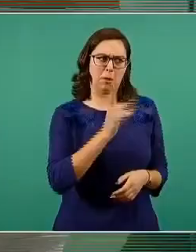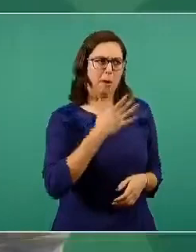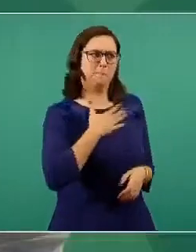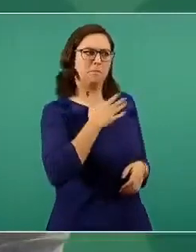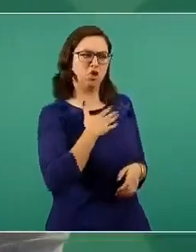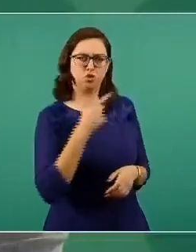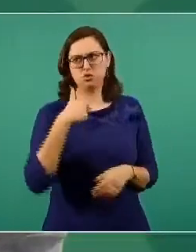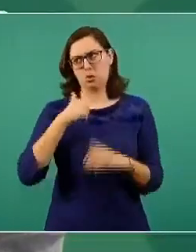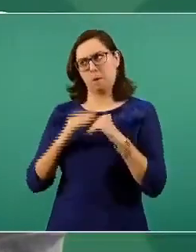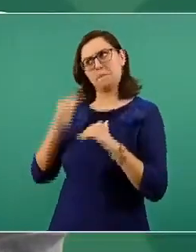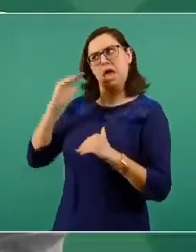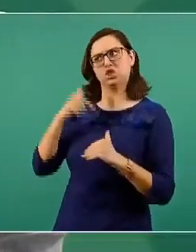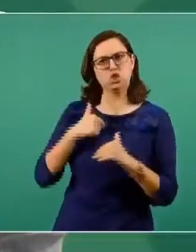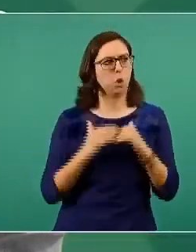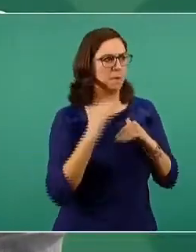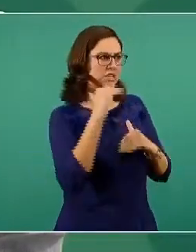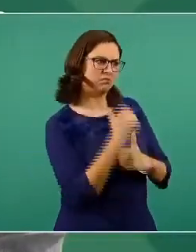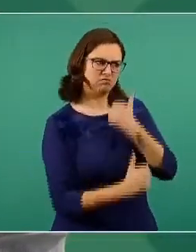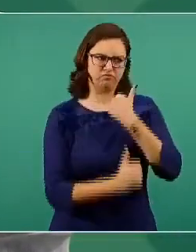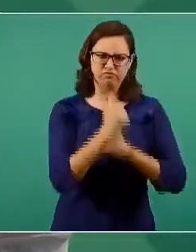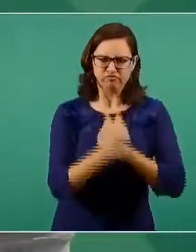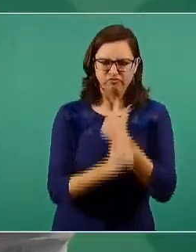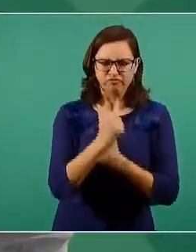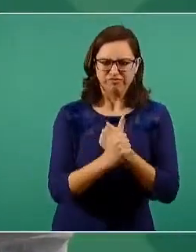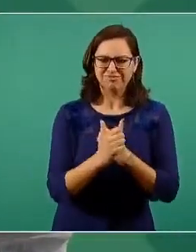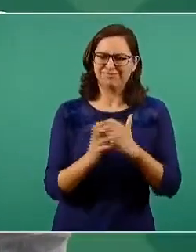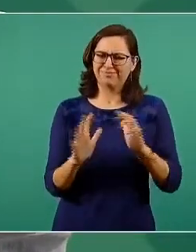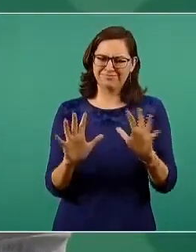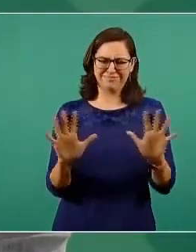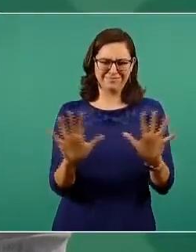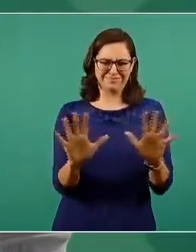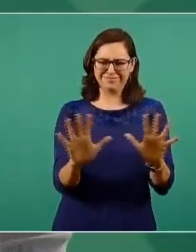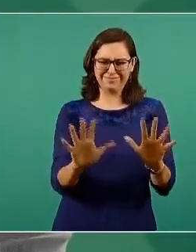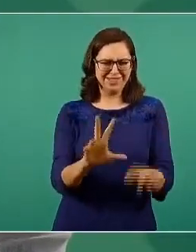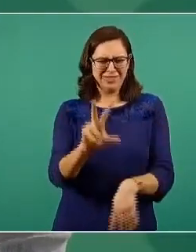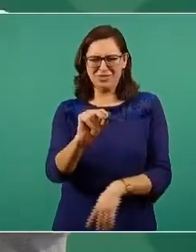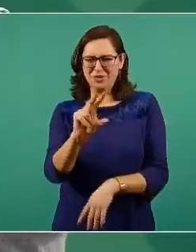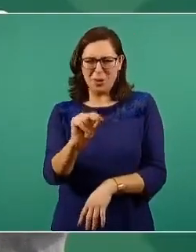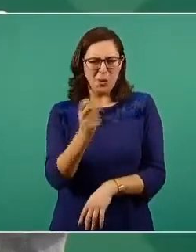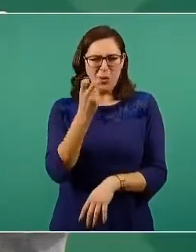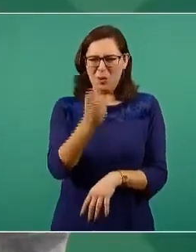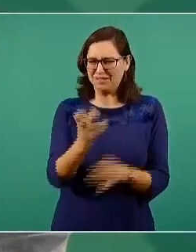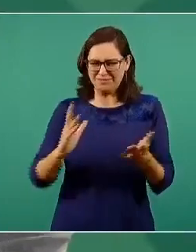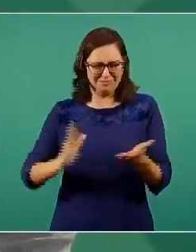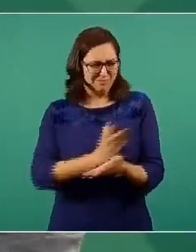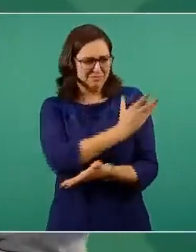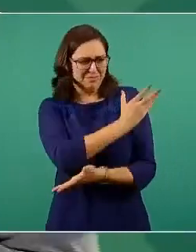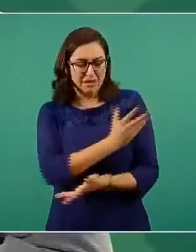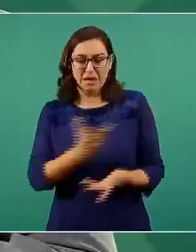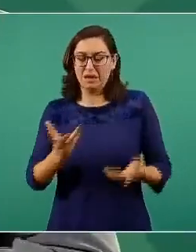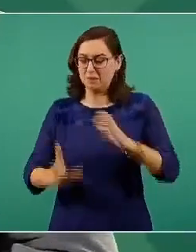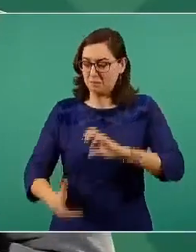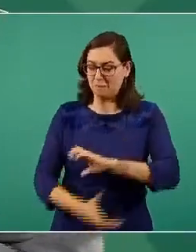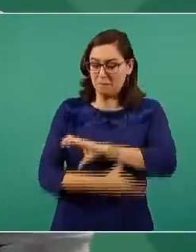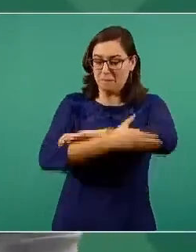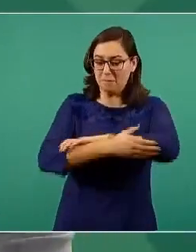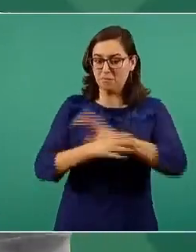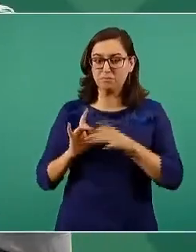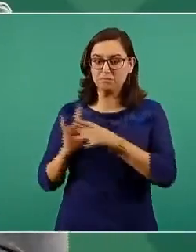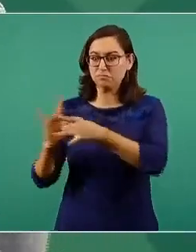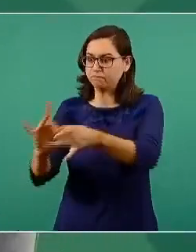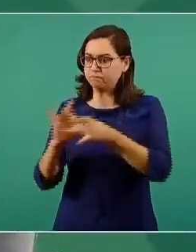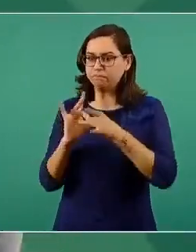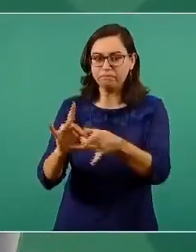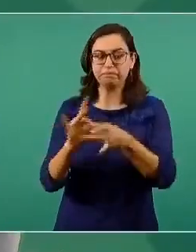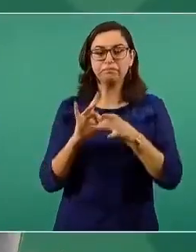de tener más vacunas es algo que tenemos que destacar en el medio de esta crisis sanitaria, donde los solidarios fueron más solidarios